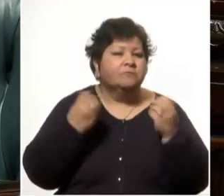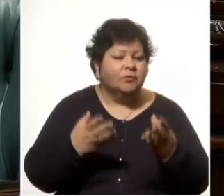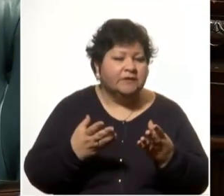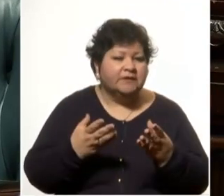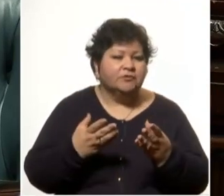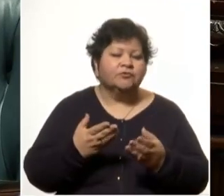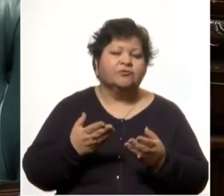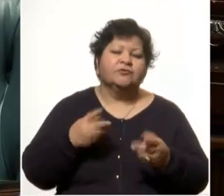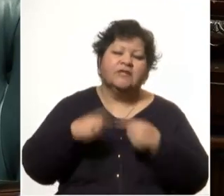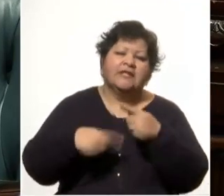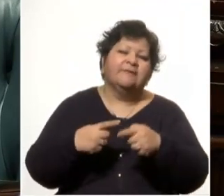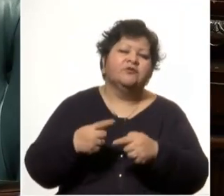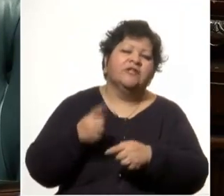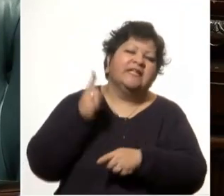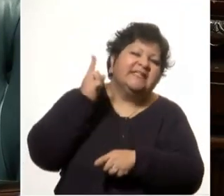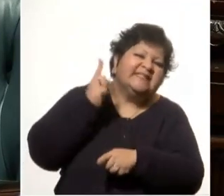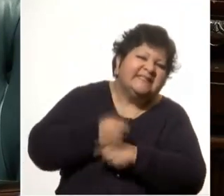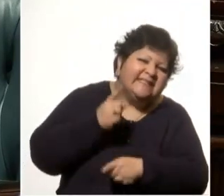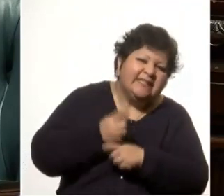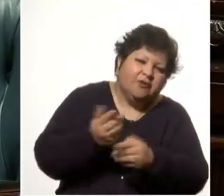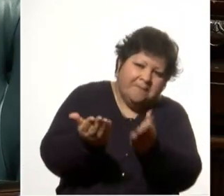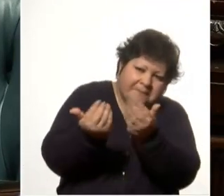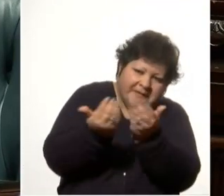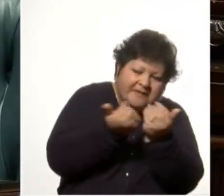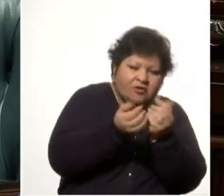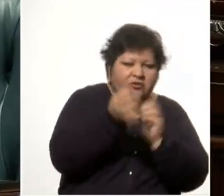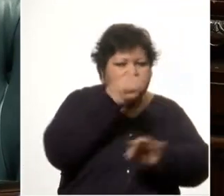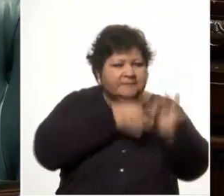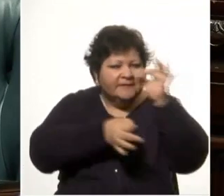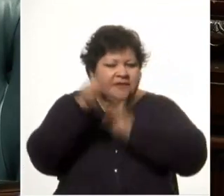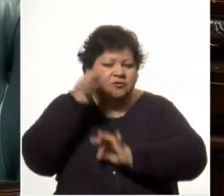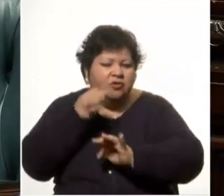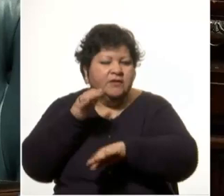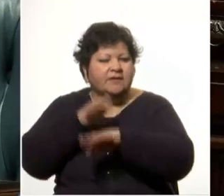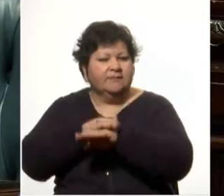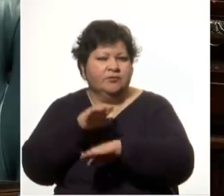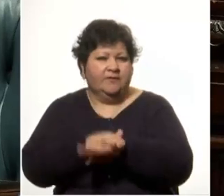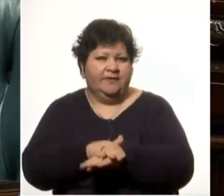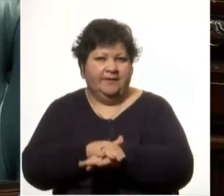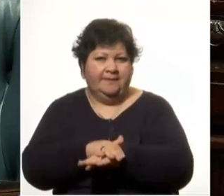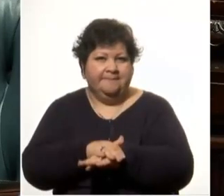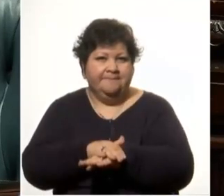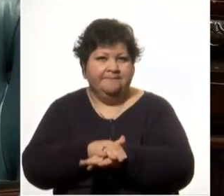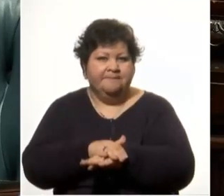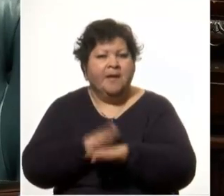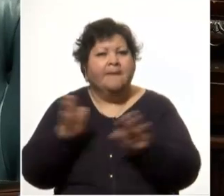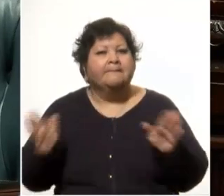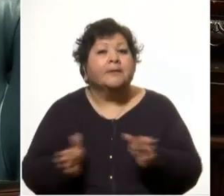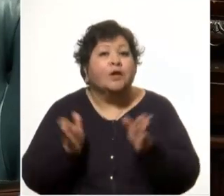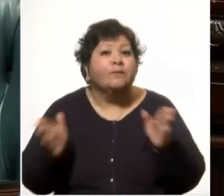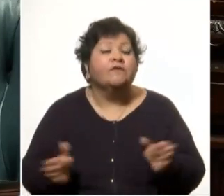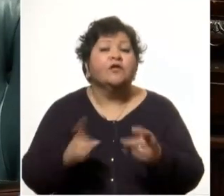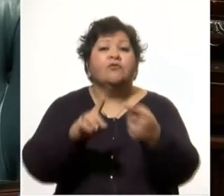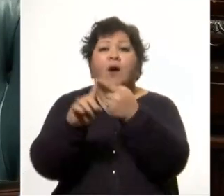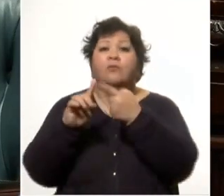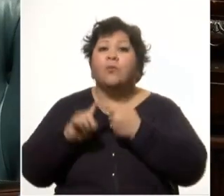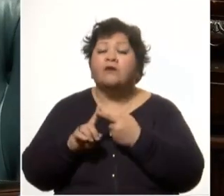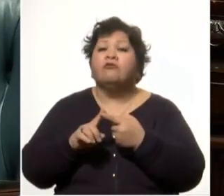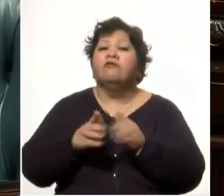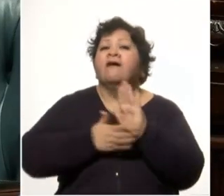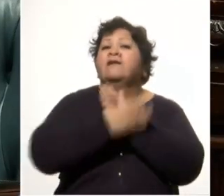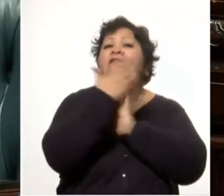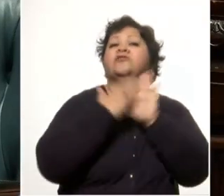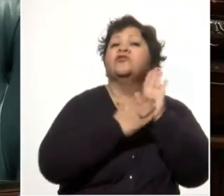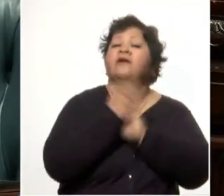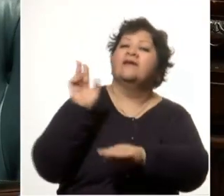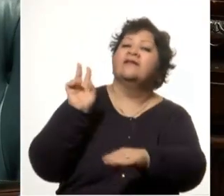seguiremos exigiendo explicaciones y responsabilidades, promoviendo un gran acuerdo nacional en